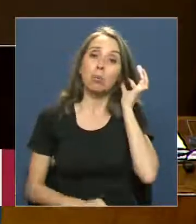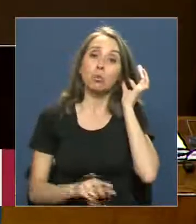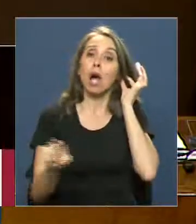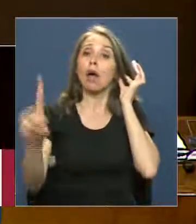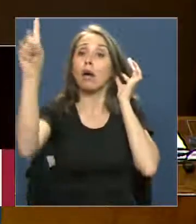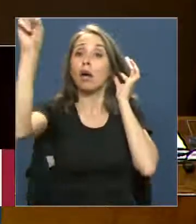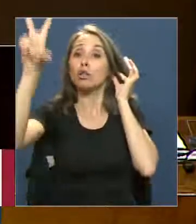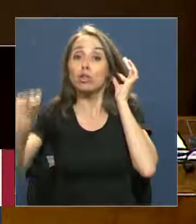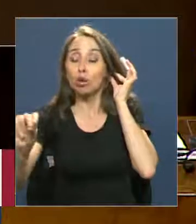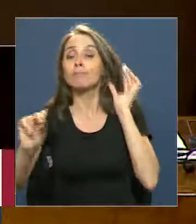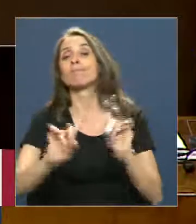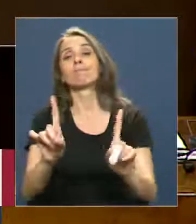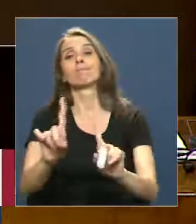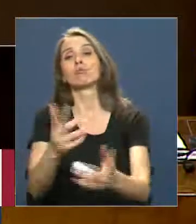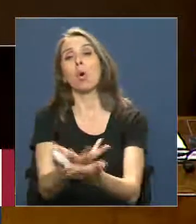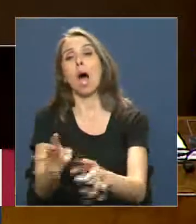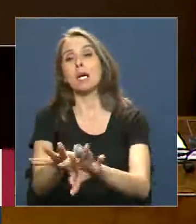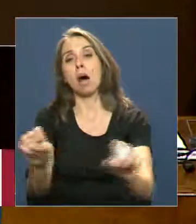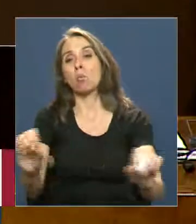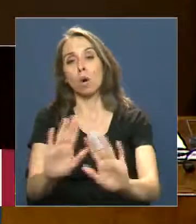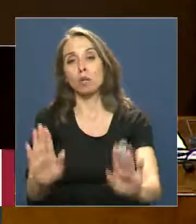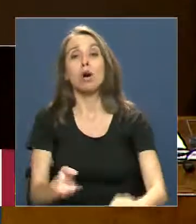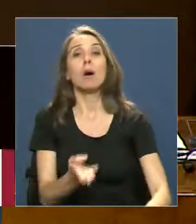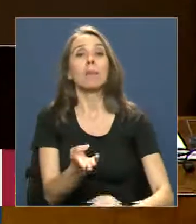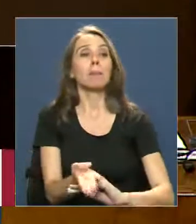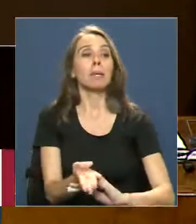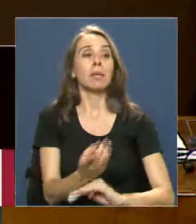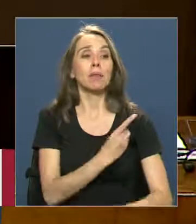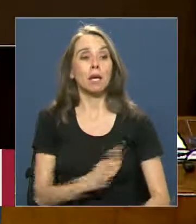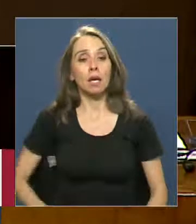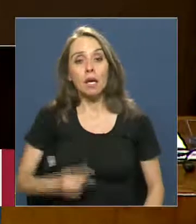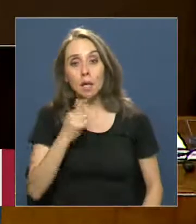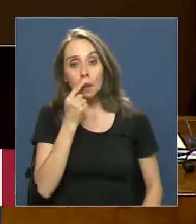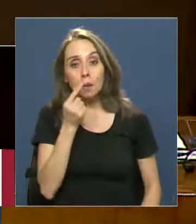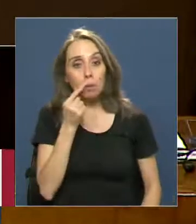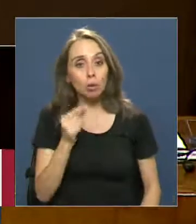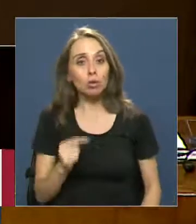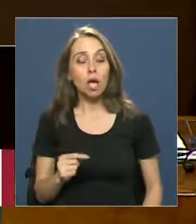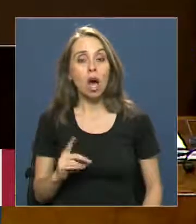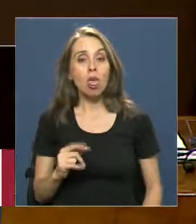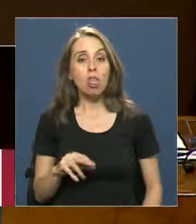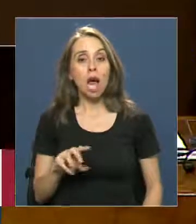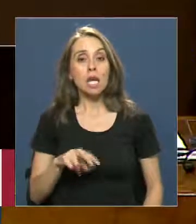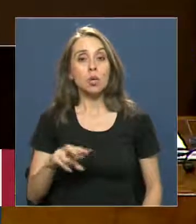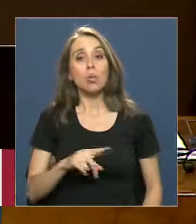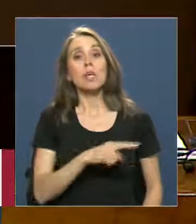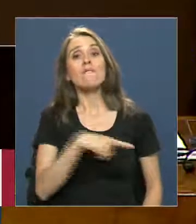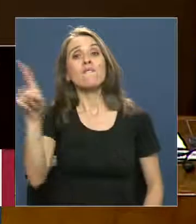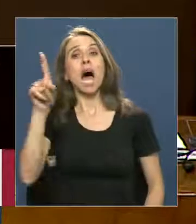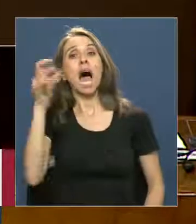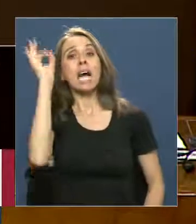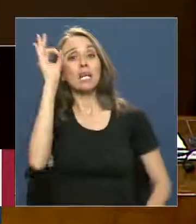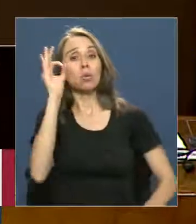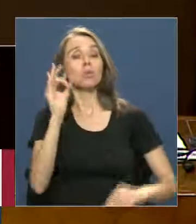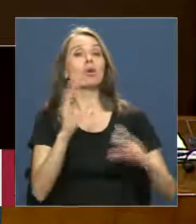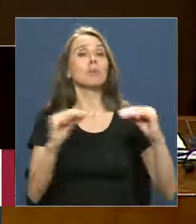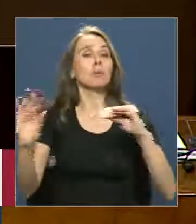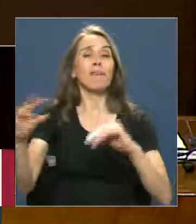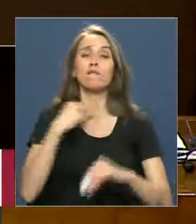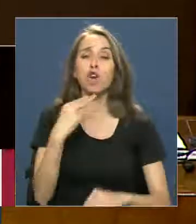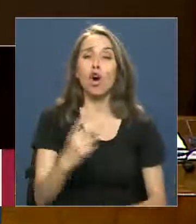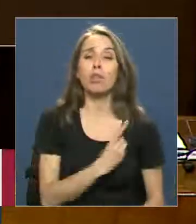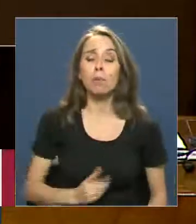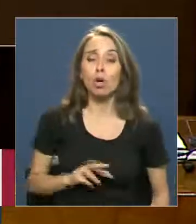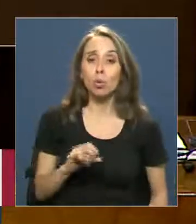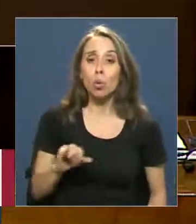el acuerdo y ha solicitado reunión de comité el diputado Daniel Núñez, por tanto convoco a ello. Presidenta, yo lo que pido